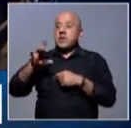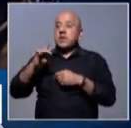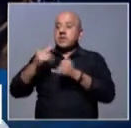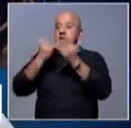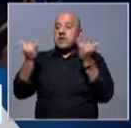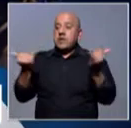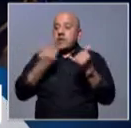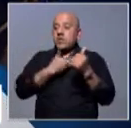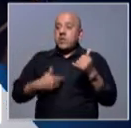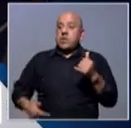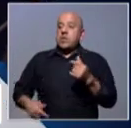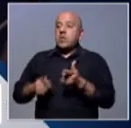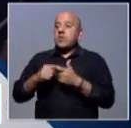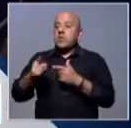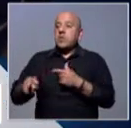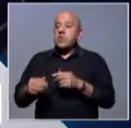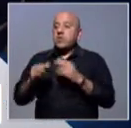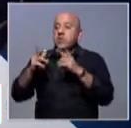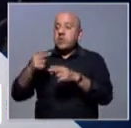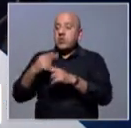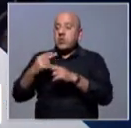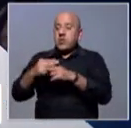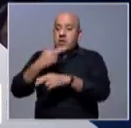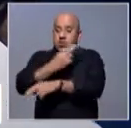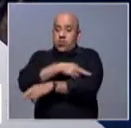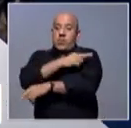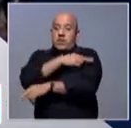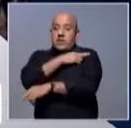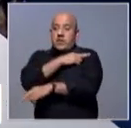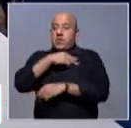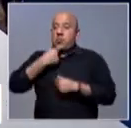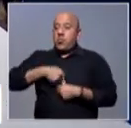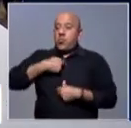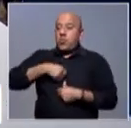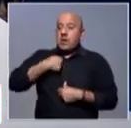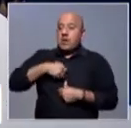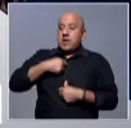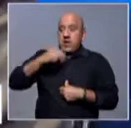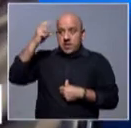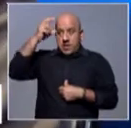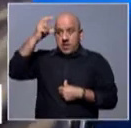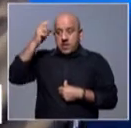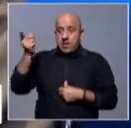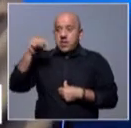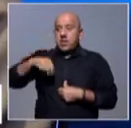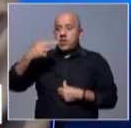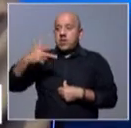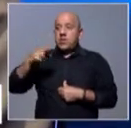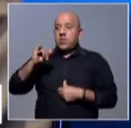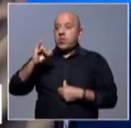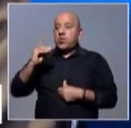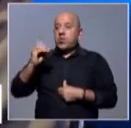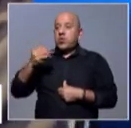gobierno fue nombrado comandante en jefe cuando se iba a mujica y venía tabaré vázquez exactamente como yo creo que permanecía siendo mi nivel